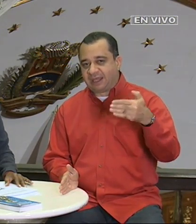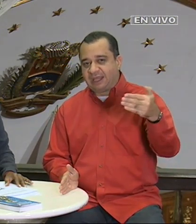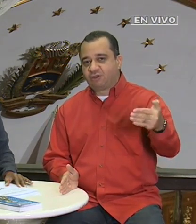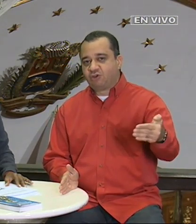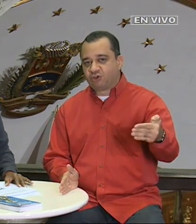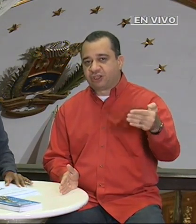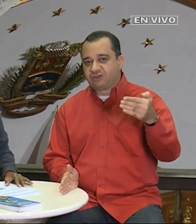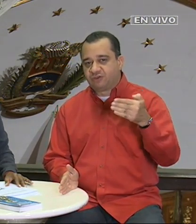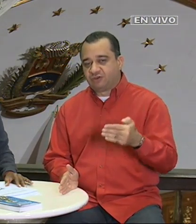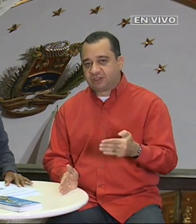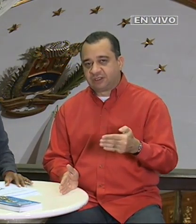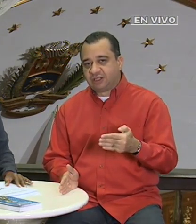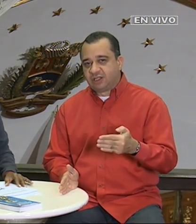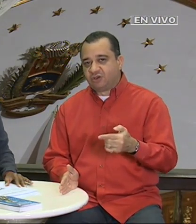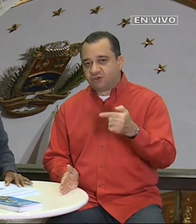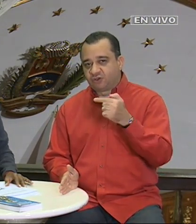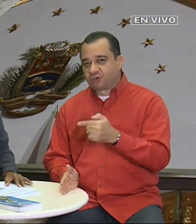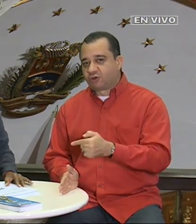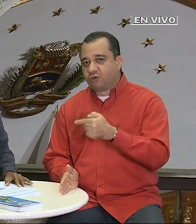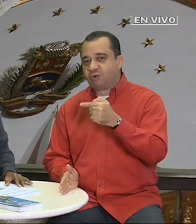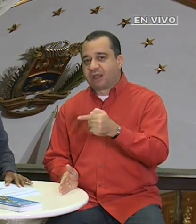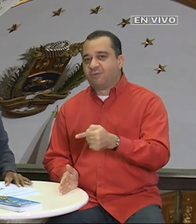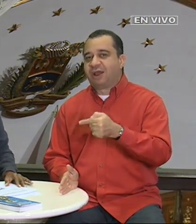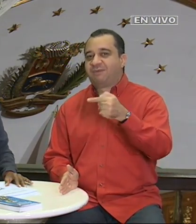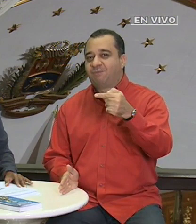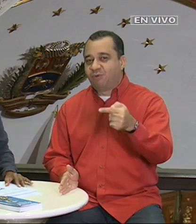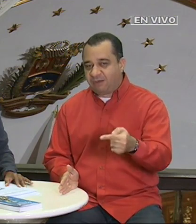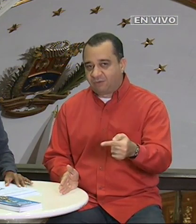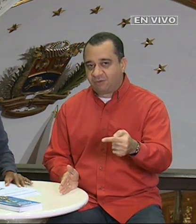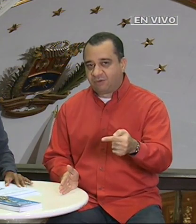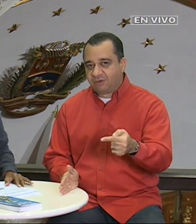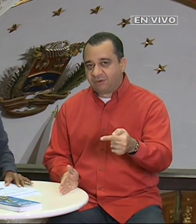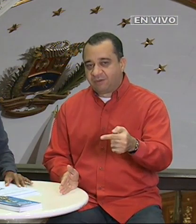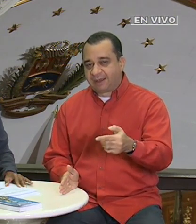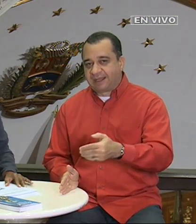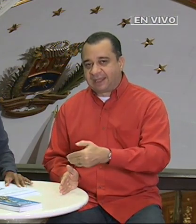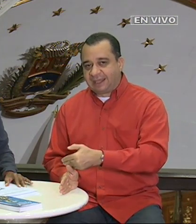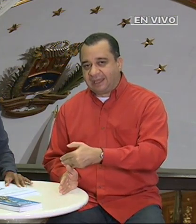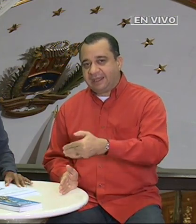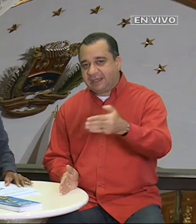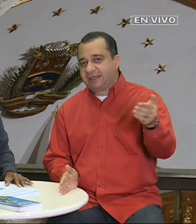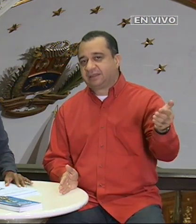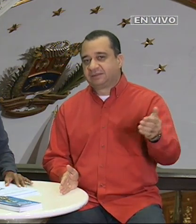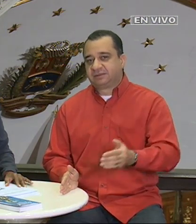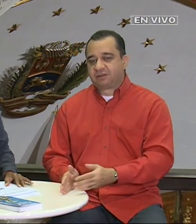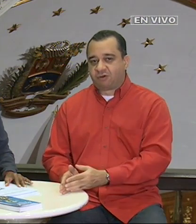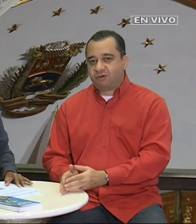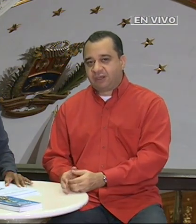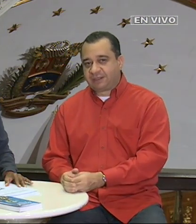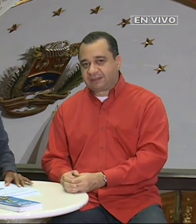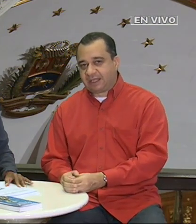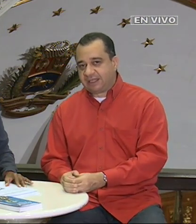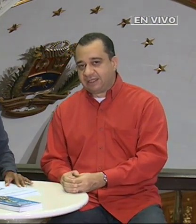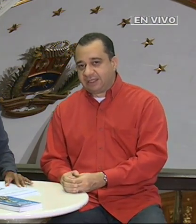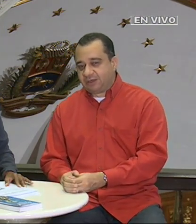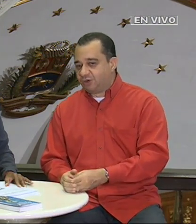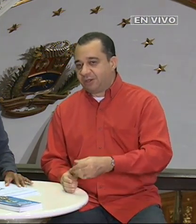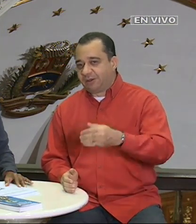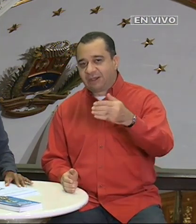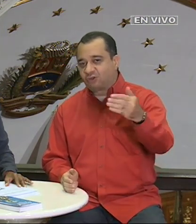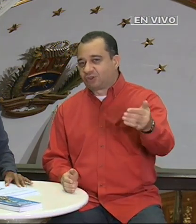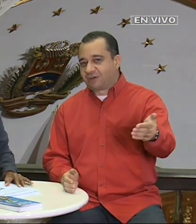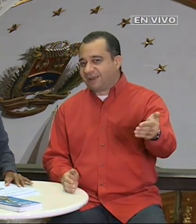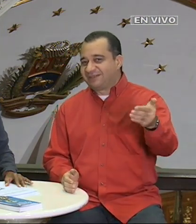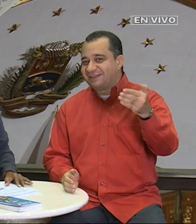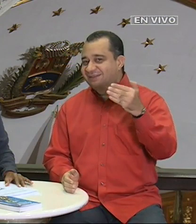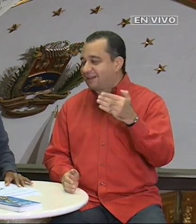mientras ellos nos sancionan, nosotros convocamos al pueblo para que elija con libertad, donde va a haber